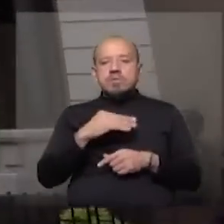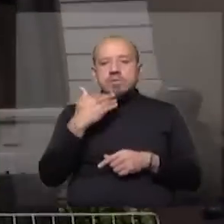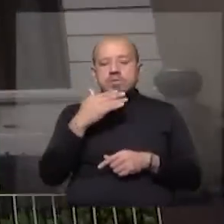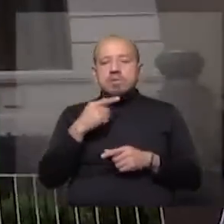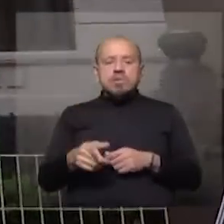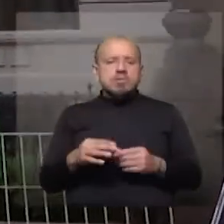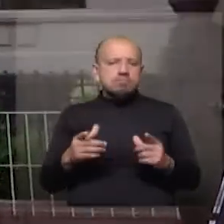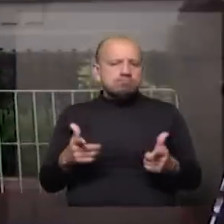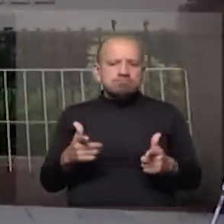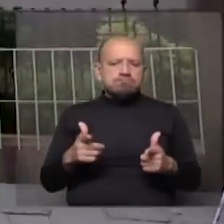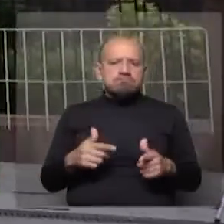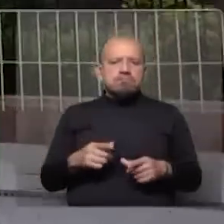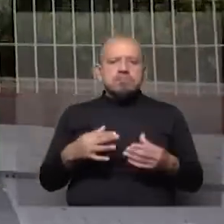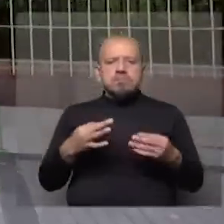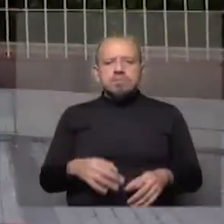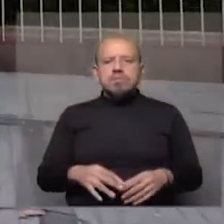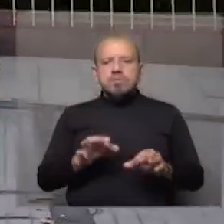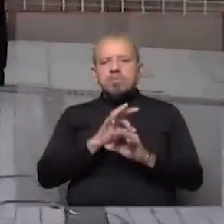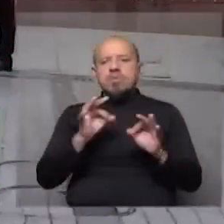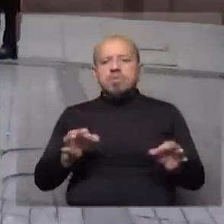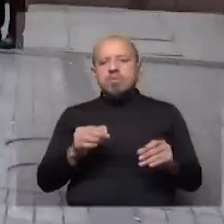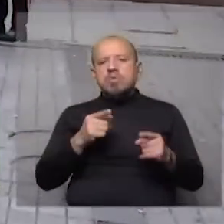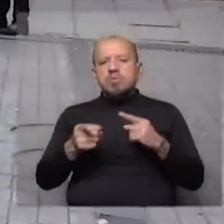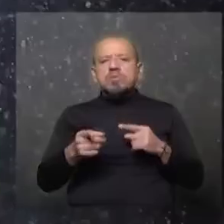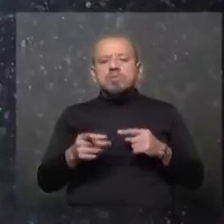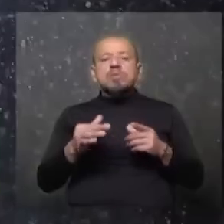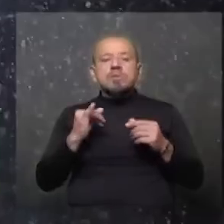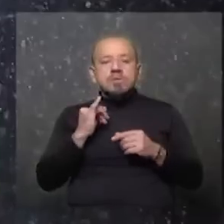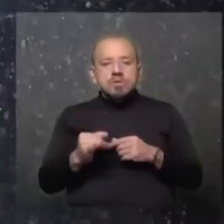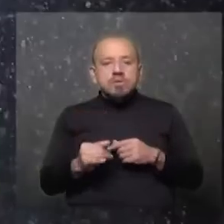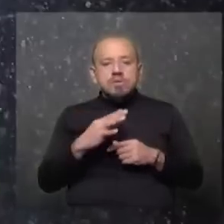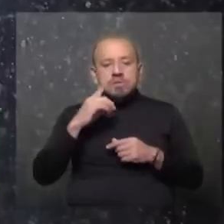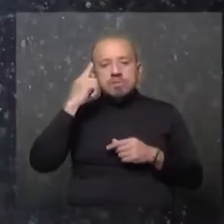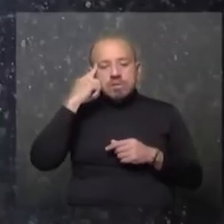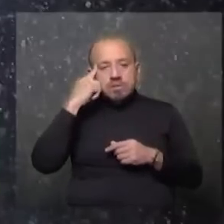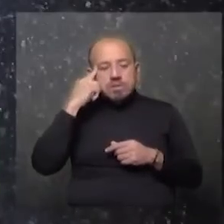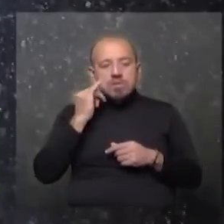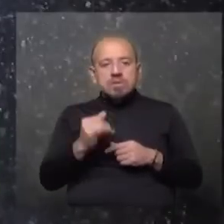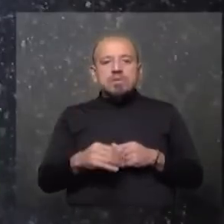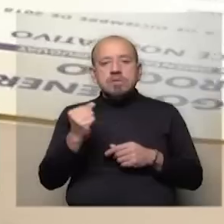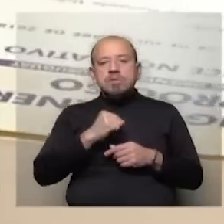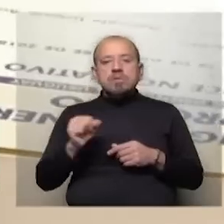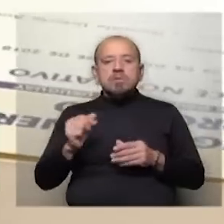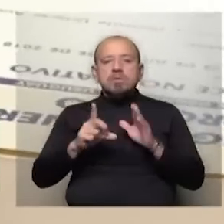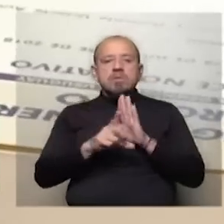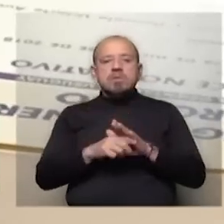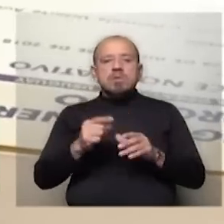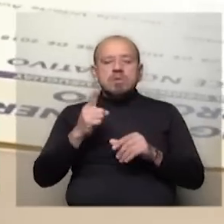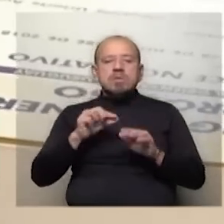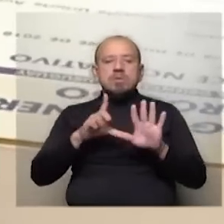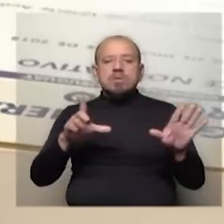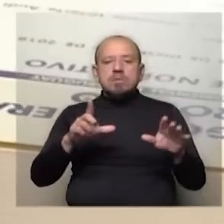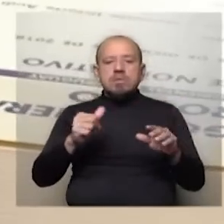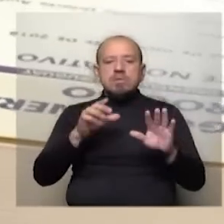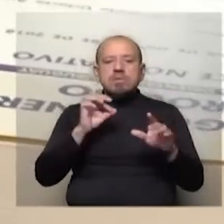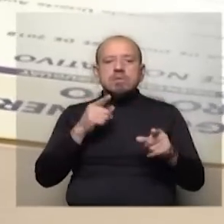su caso no existe incumplimiento u omisión de su parte y aún si se considerara que se ha violado la ley 17060